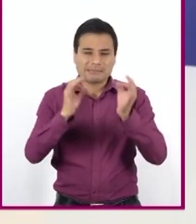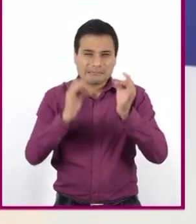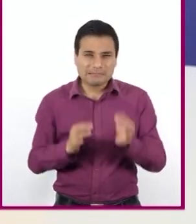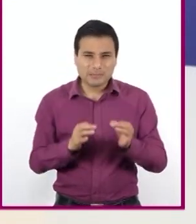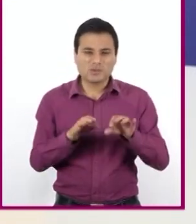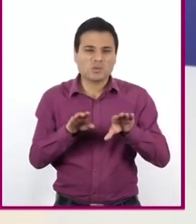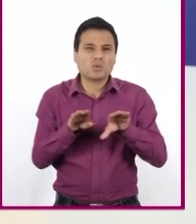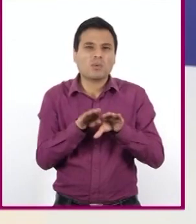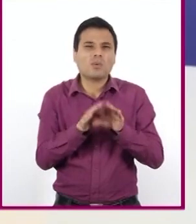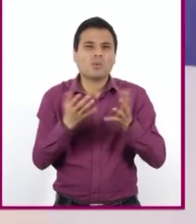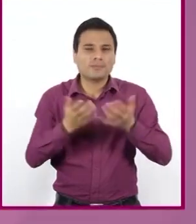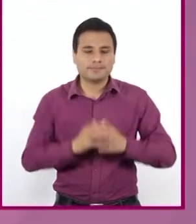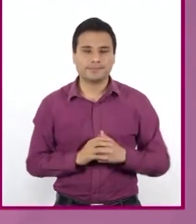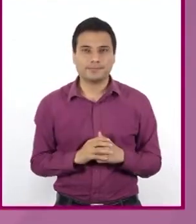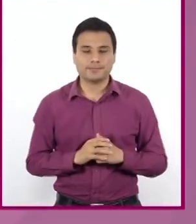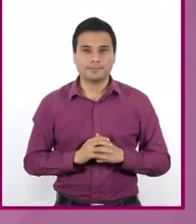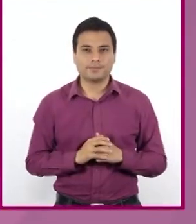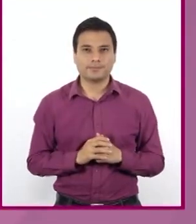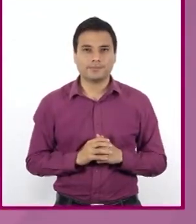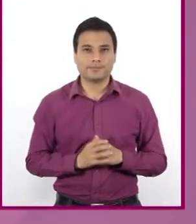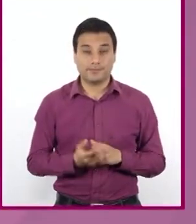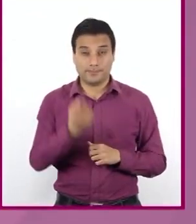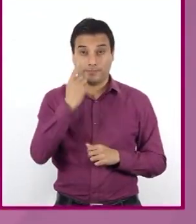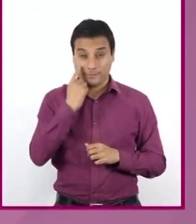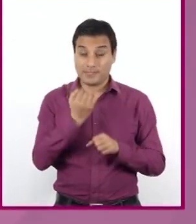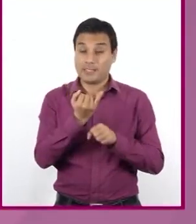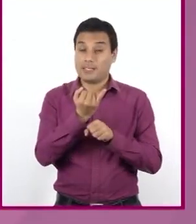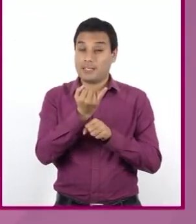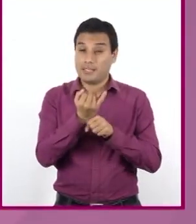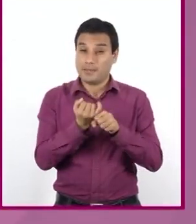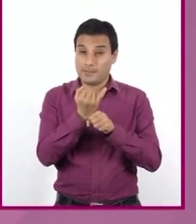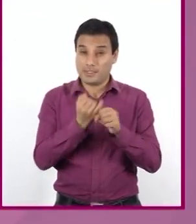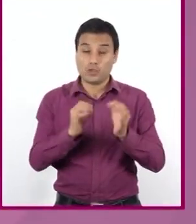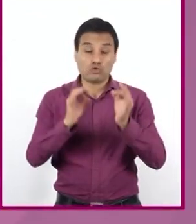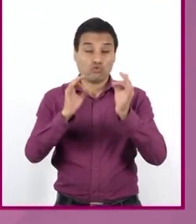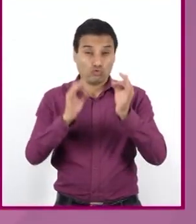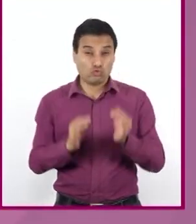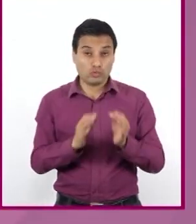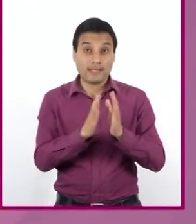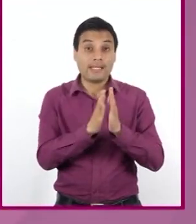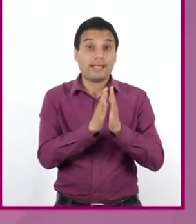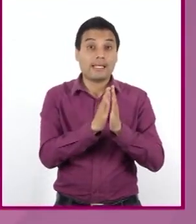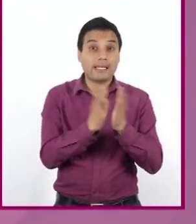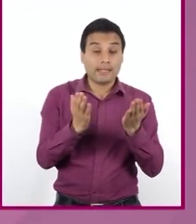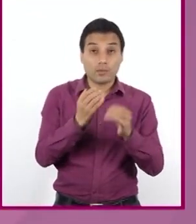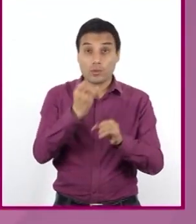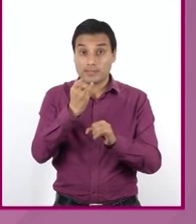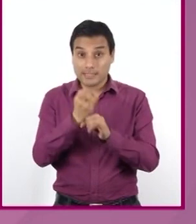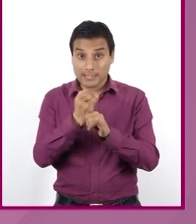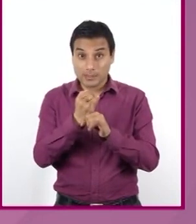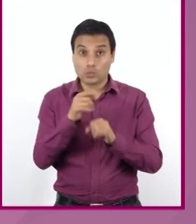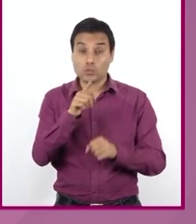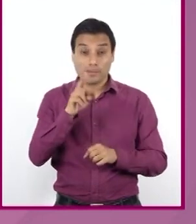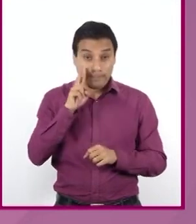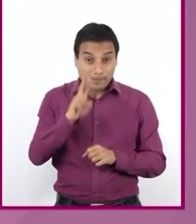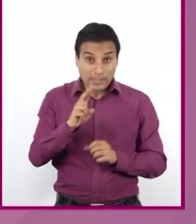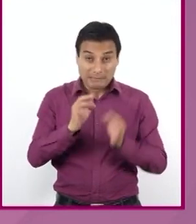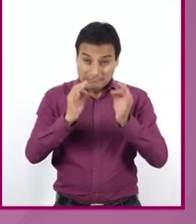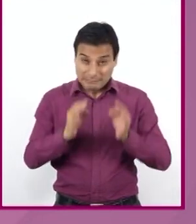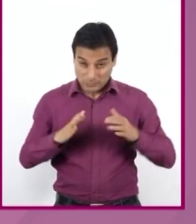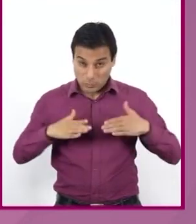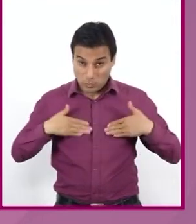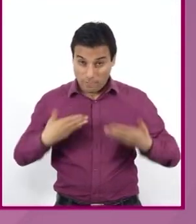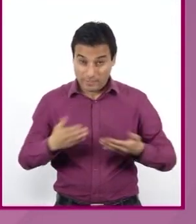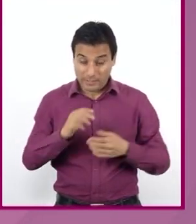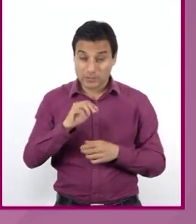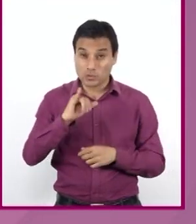investigación histórica? Que al localizar fuentes de información comprueben que sean confiables, verificables y actuales. En caso de